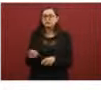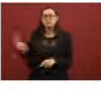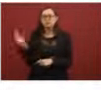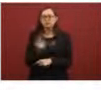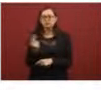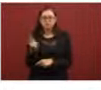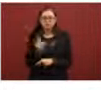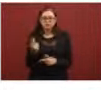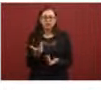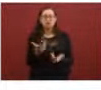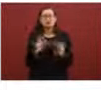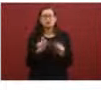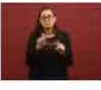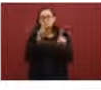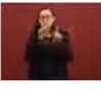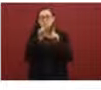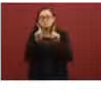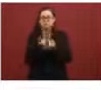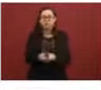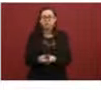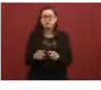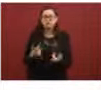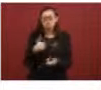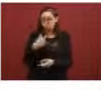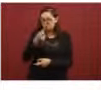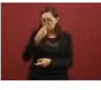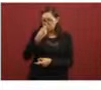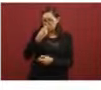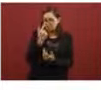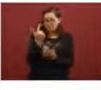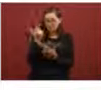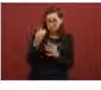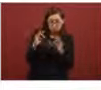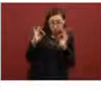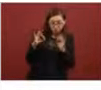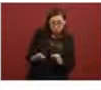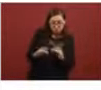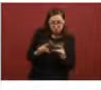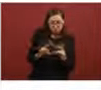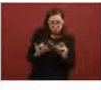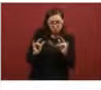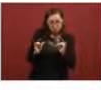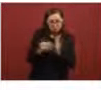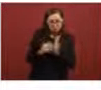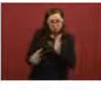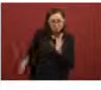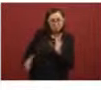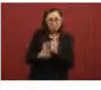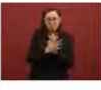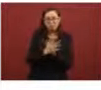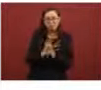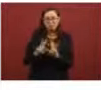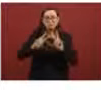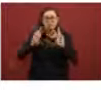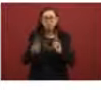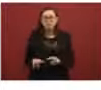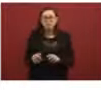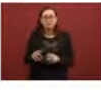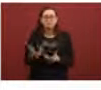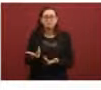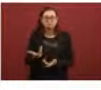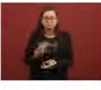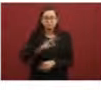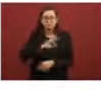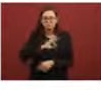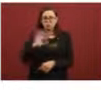todo lo que se use tenga ese aval, esa necesidad de registro de su capacidad